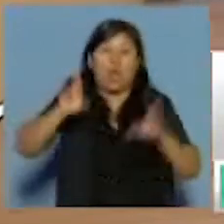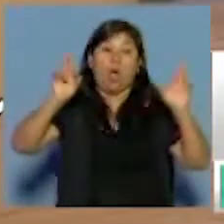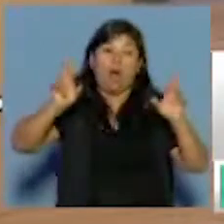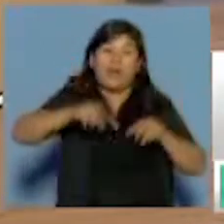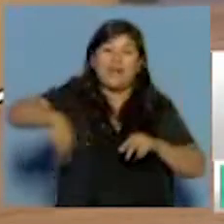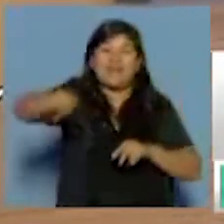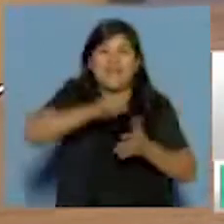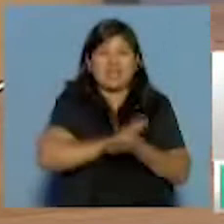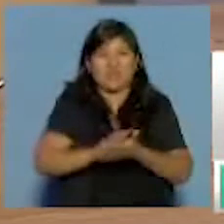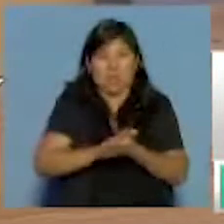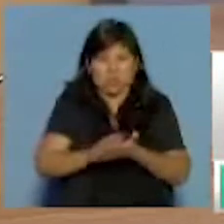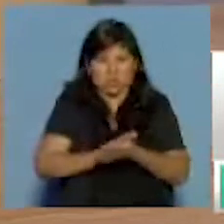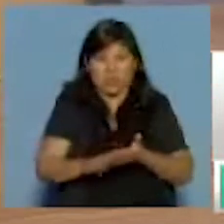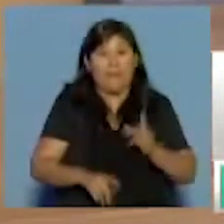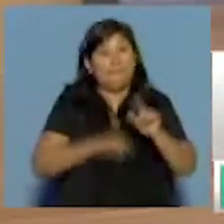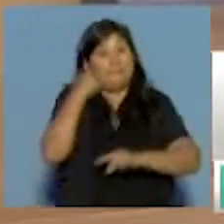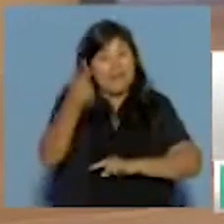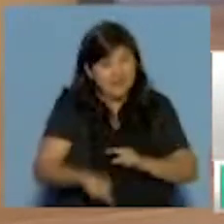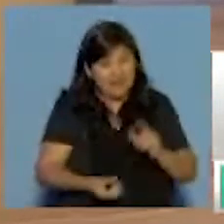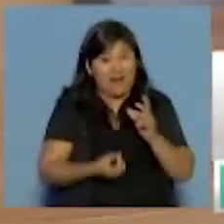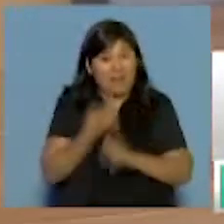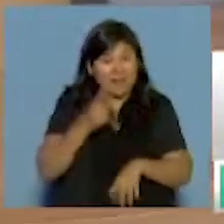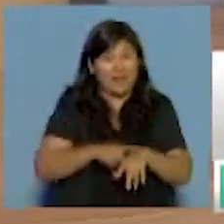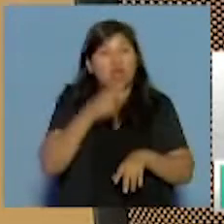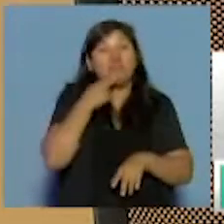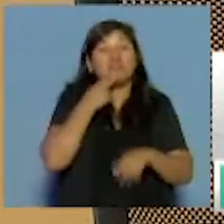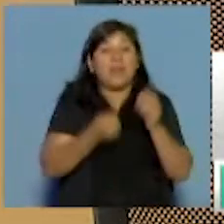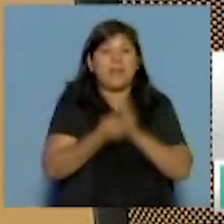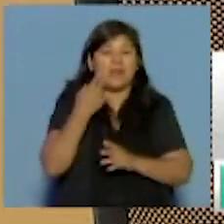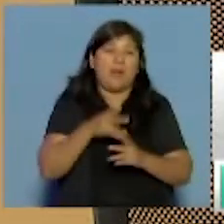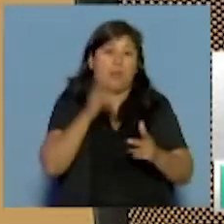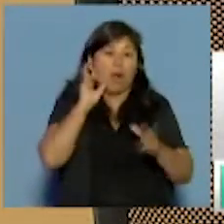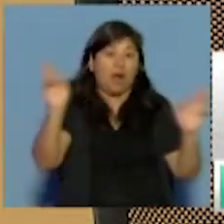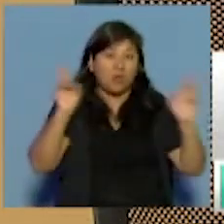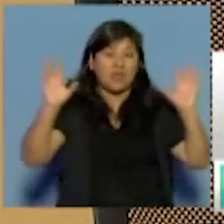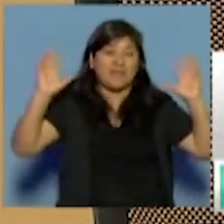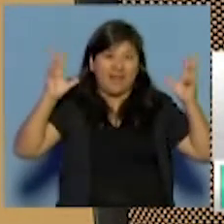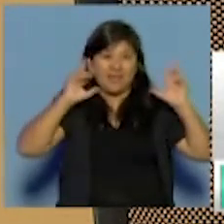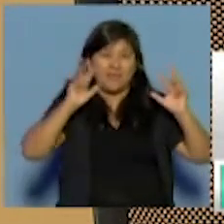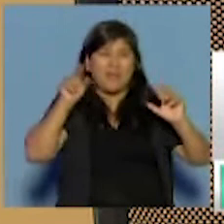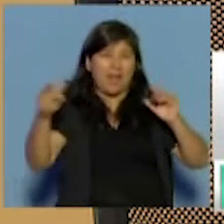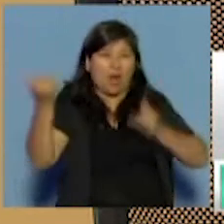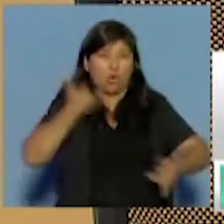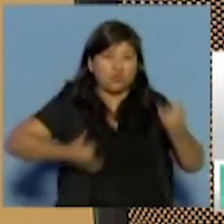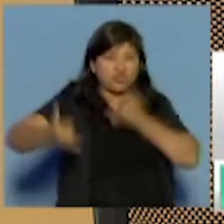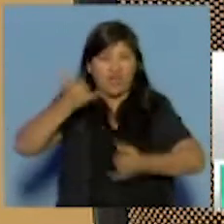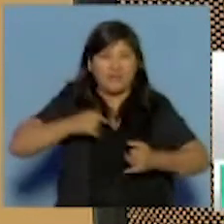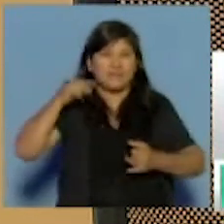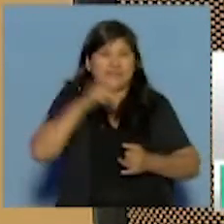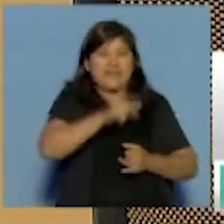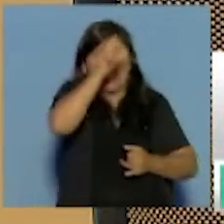a escuchar la radio a las 11 de la mañana para tener lo más nuevo en este caso con el señor alfonso